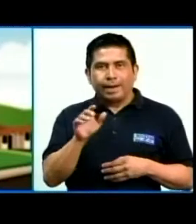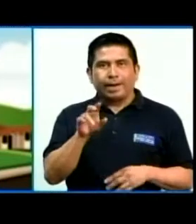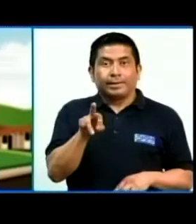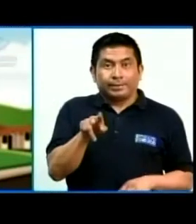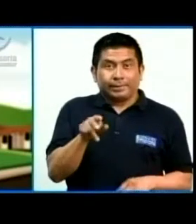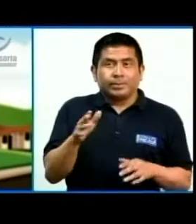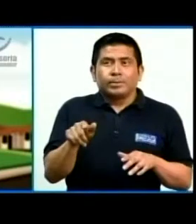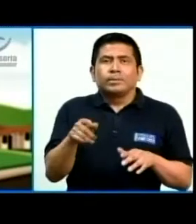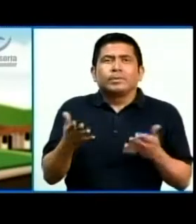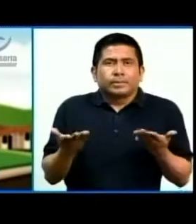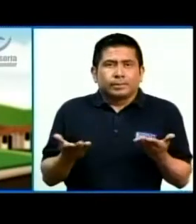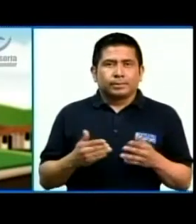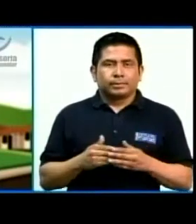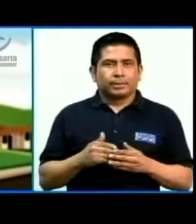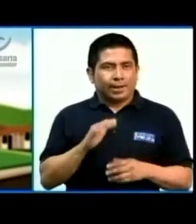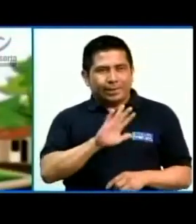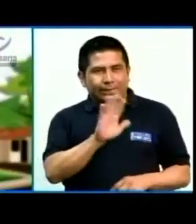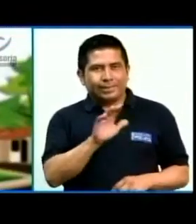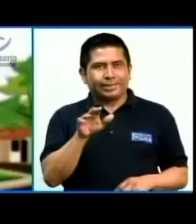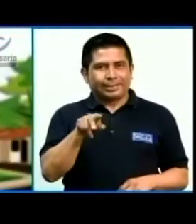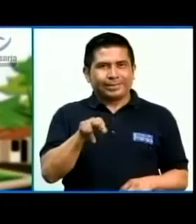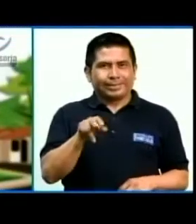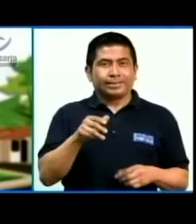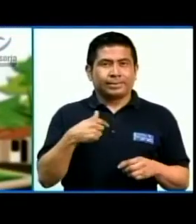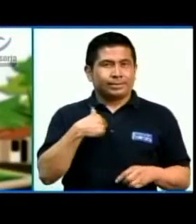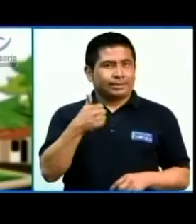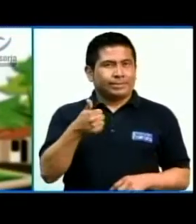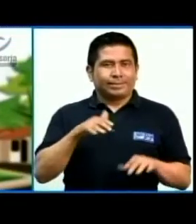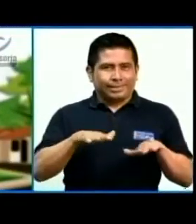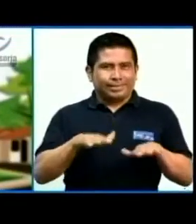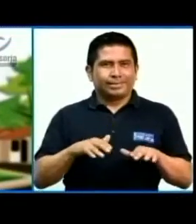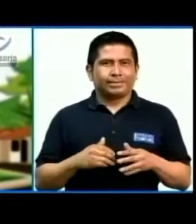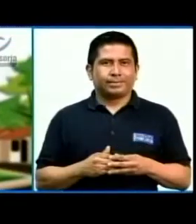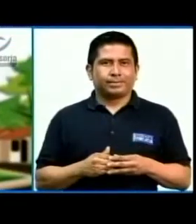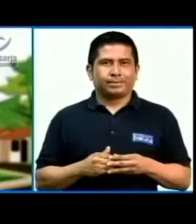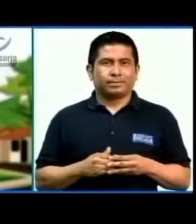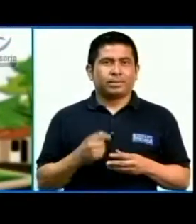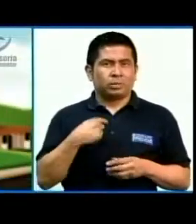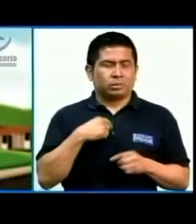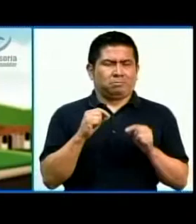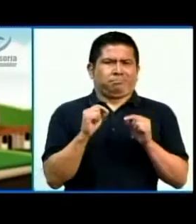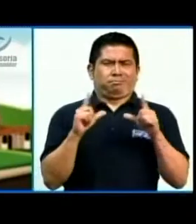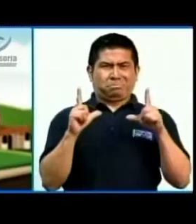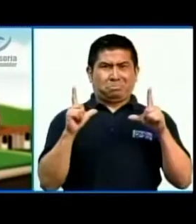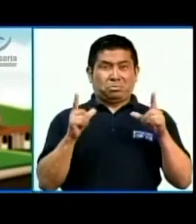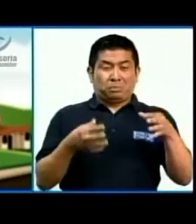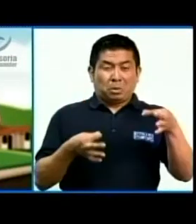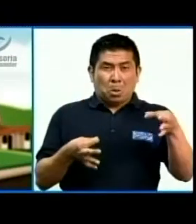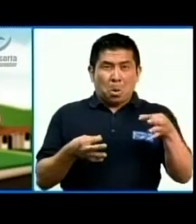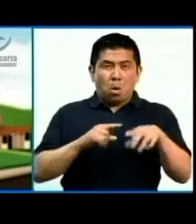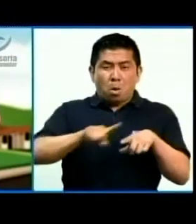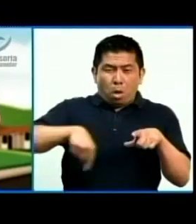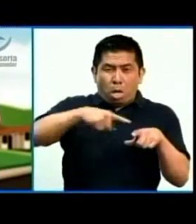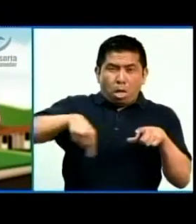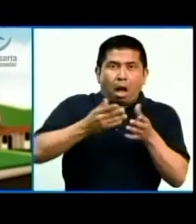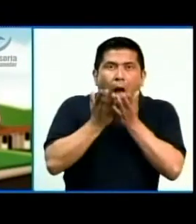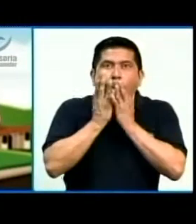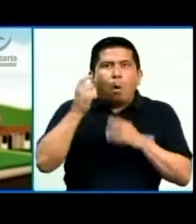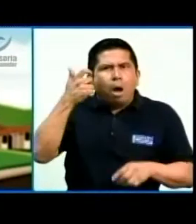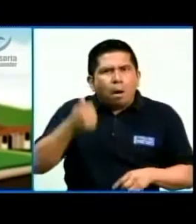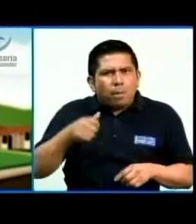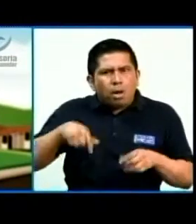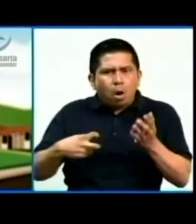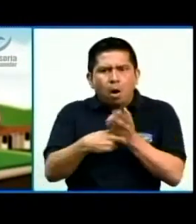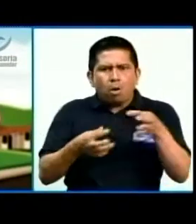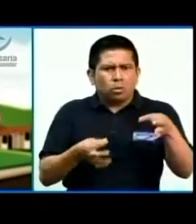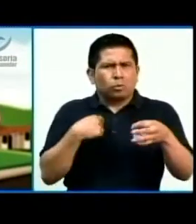Hola, Inocencio. ¿Cómo estás? Hola, Prudencia. Muy bien, gracias. Un poco sorprendido por el cuentón de agua de este